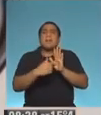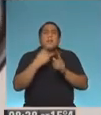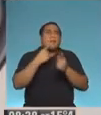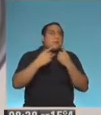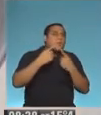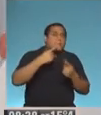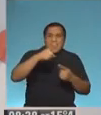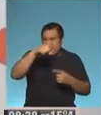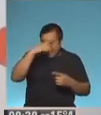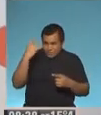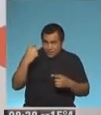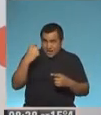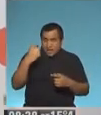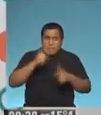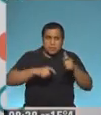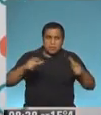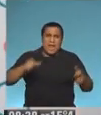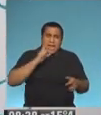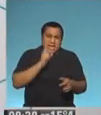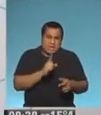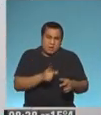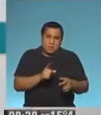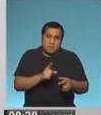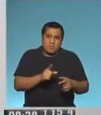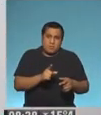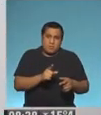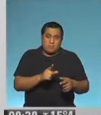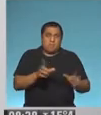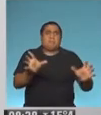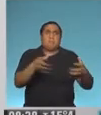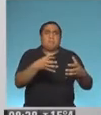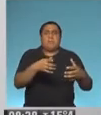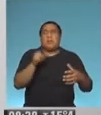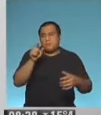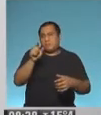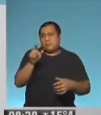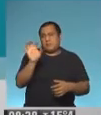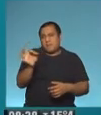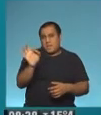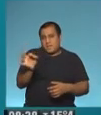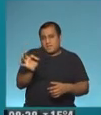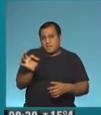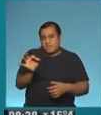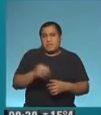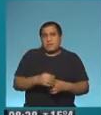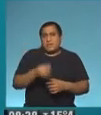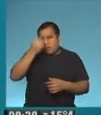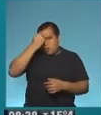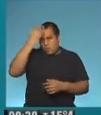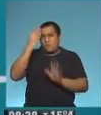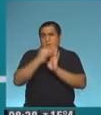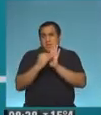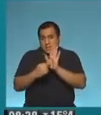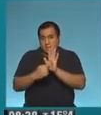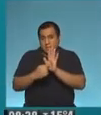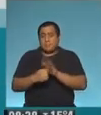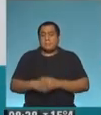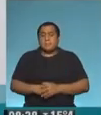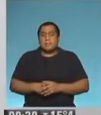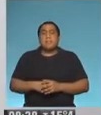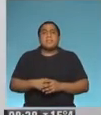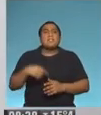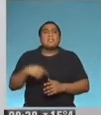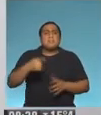Nacional de Factores de Riesgo. Seguramente vos estás familiarizado porque esto es algo oficial. Sí. Y se realiza